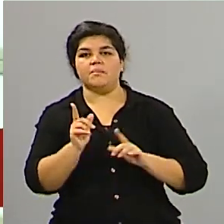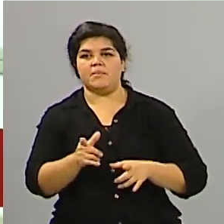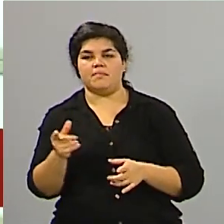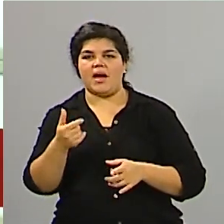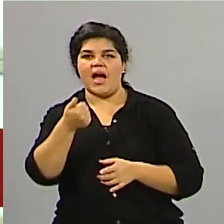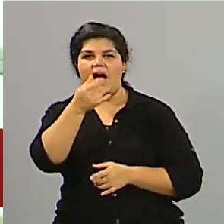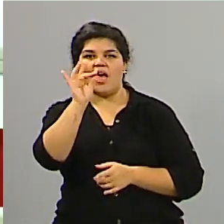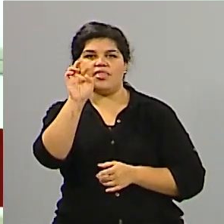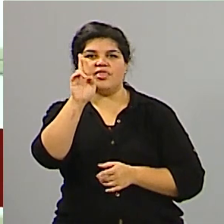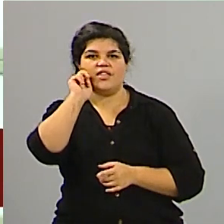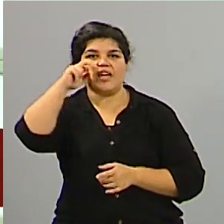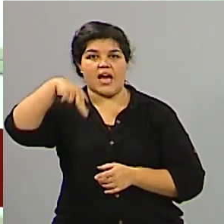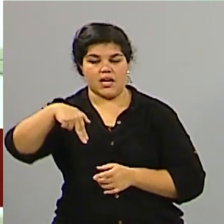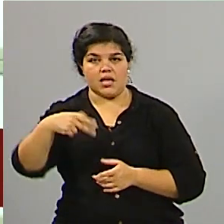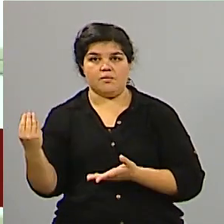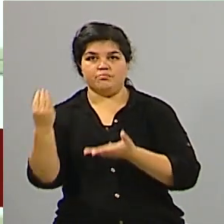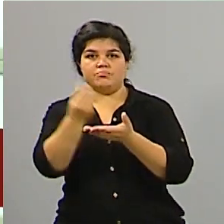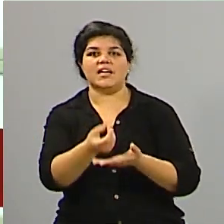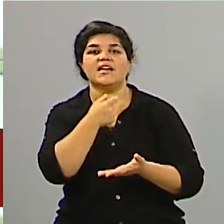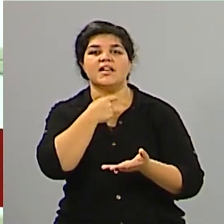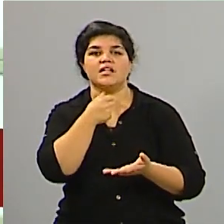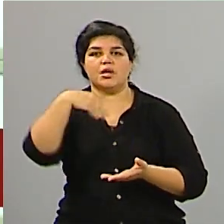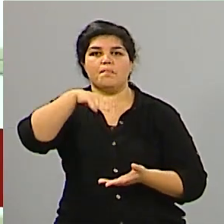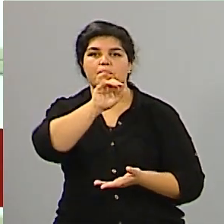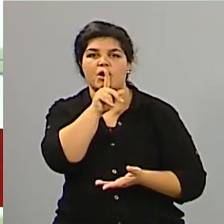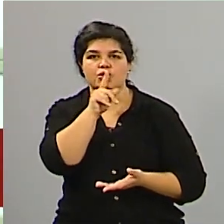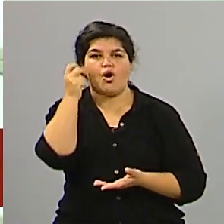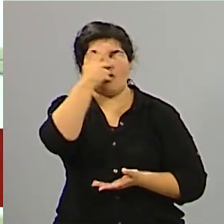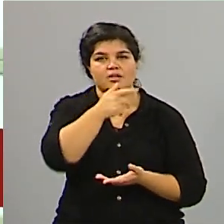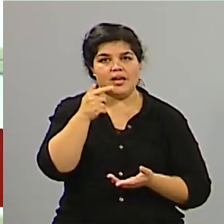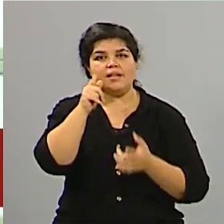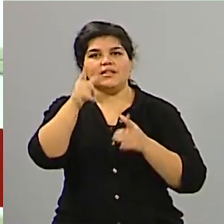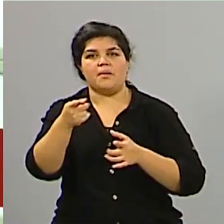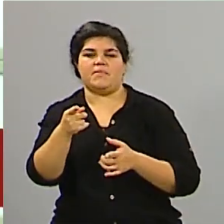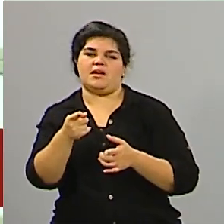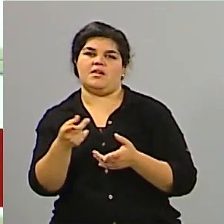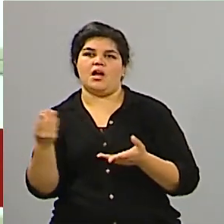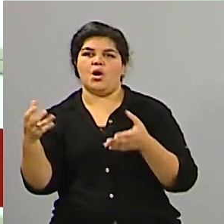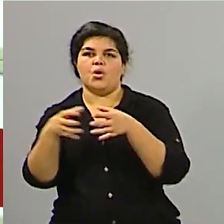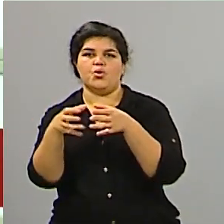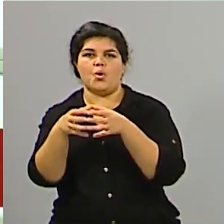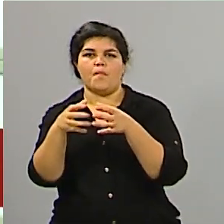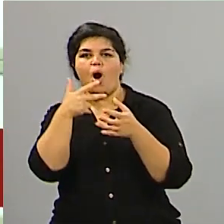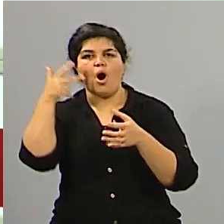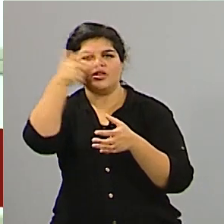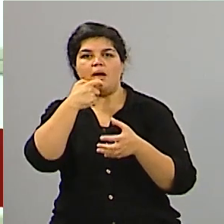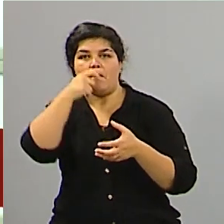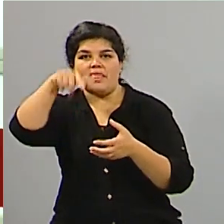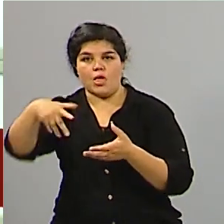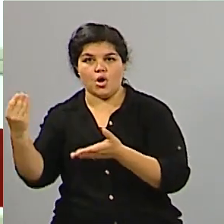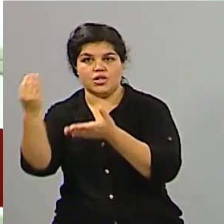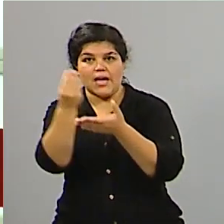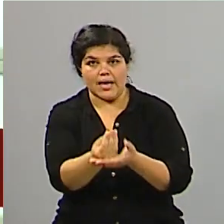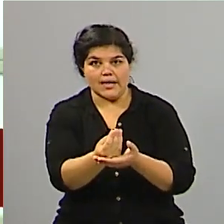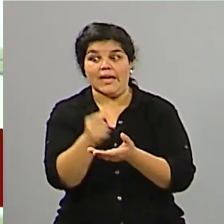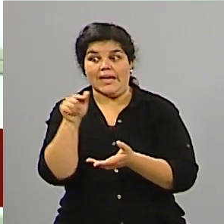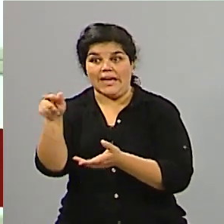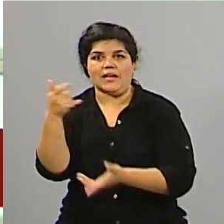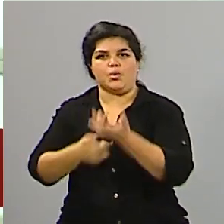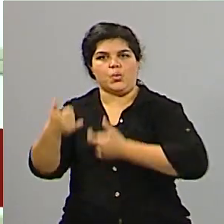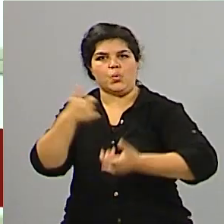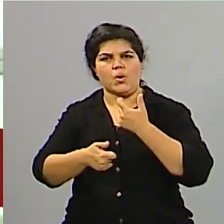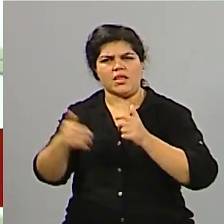la industria sin chimeneas? Vamos a estar hablando con Adrián González, que es gerente de Mod Hotels y además directivo de AEGA y